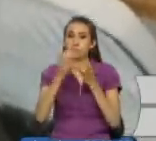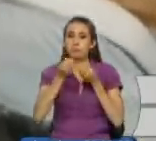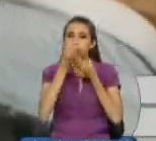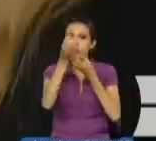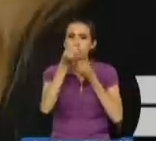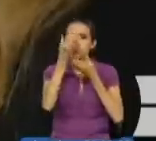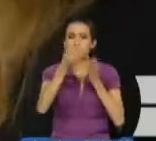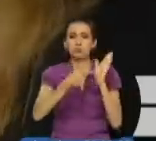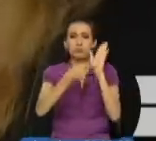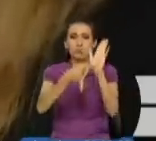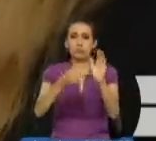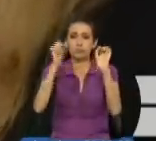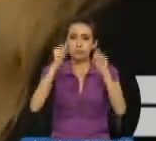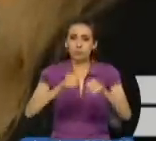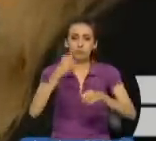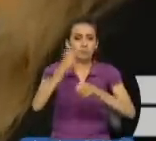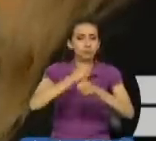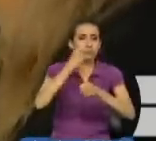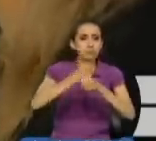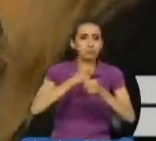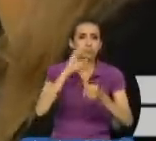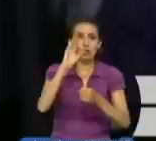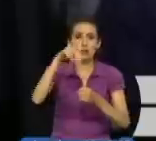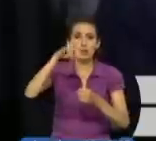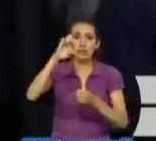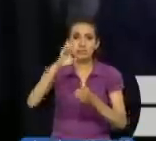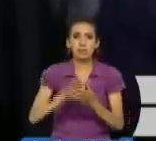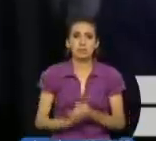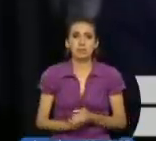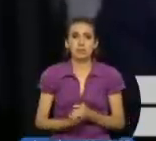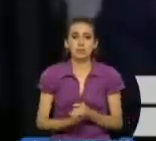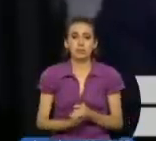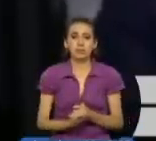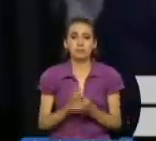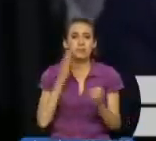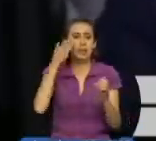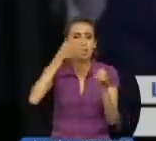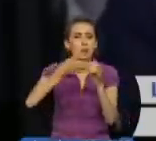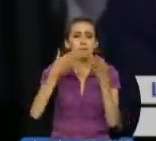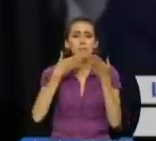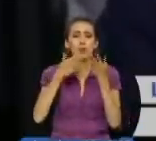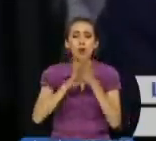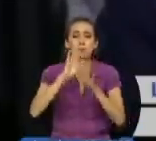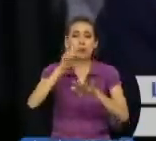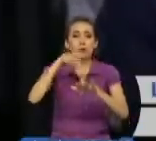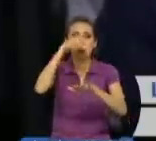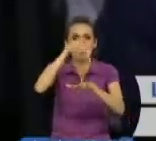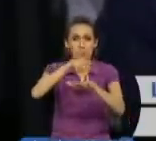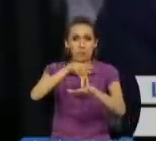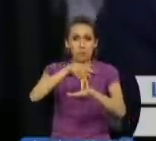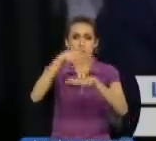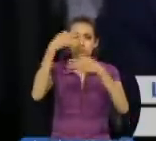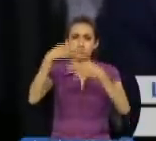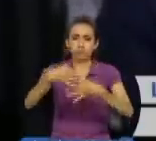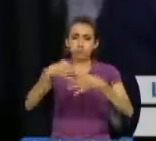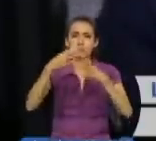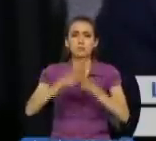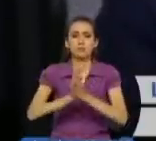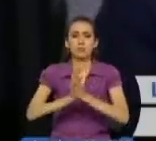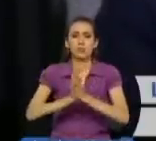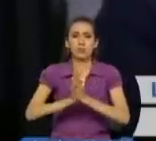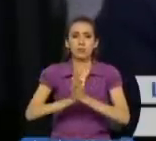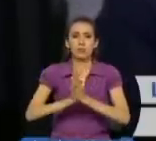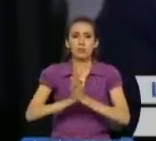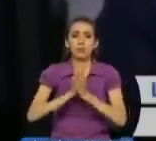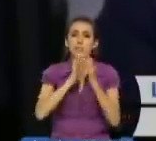donde destacó la labor del Consejo Nacional electoral la misión recalca el profesionalismo del Consejo Nacional electoral